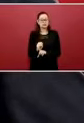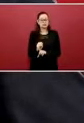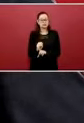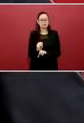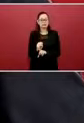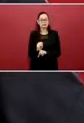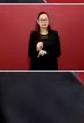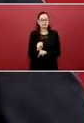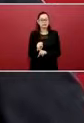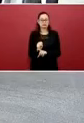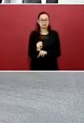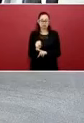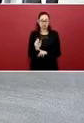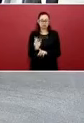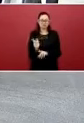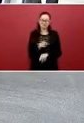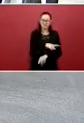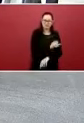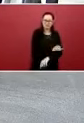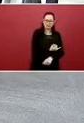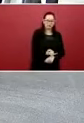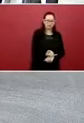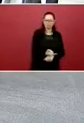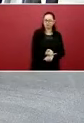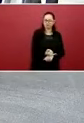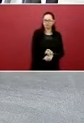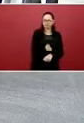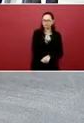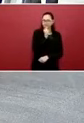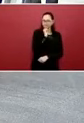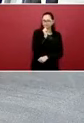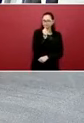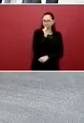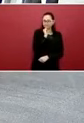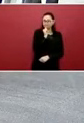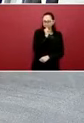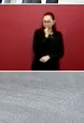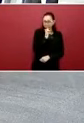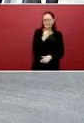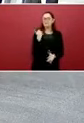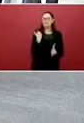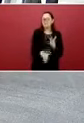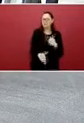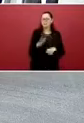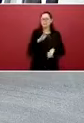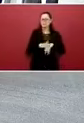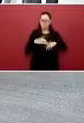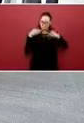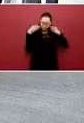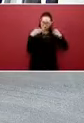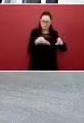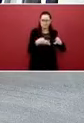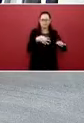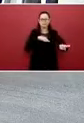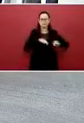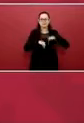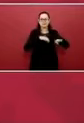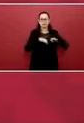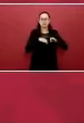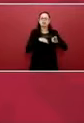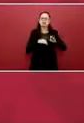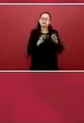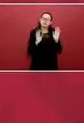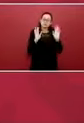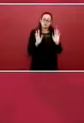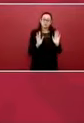no así en Iztapalapa, que todavía hace falta más trabajo. Pues estamos en eso.